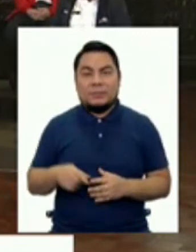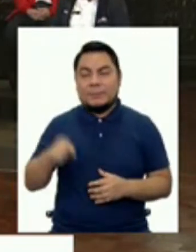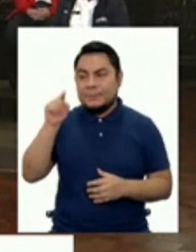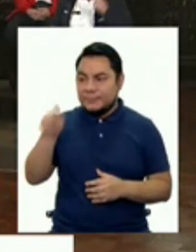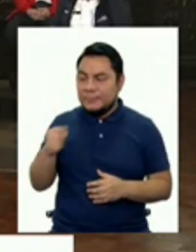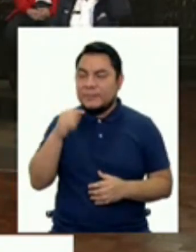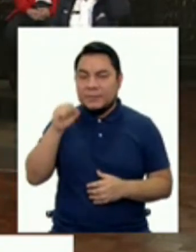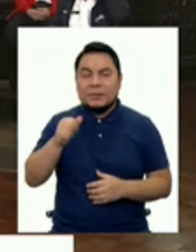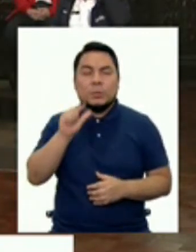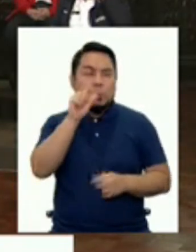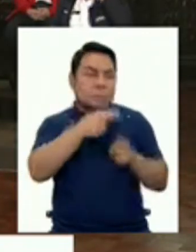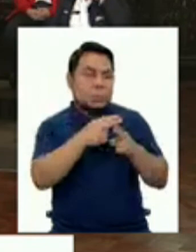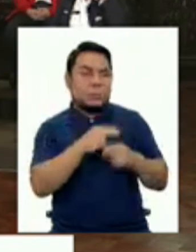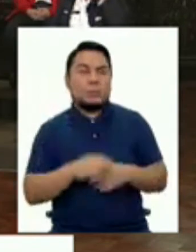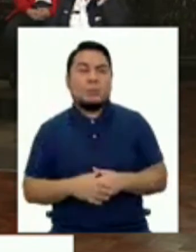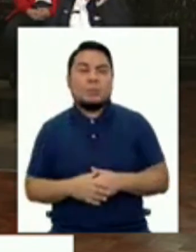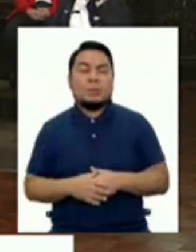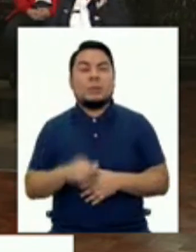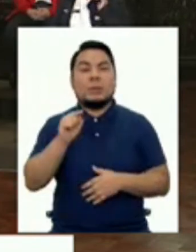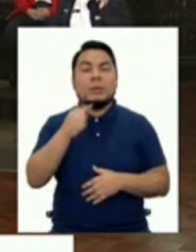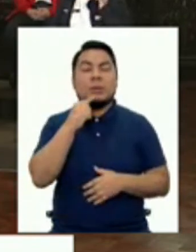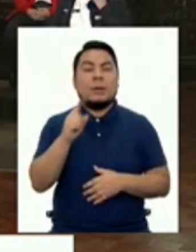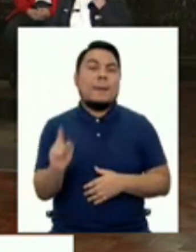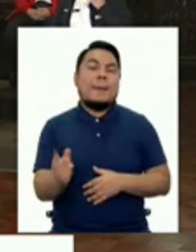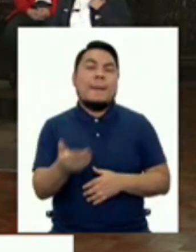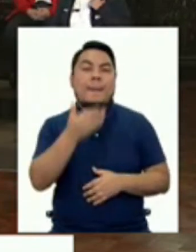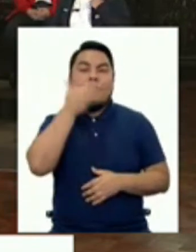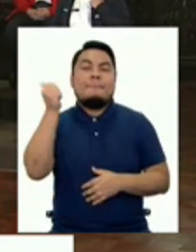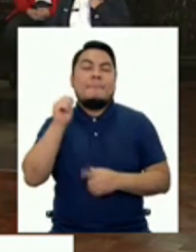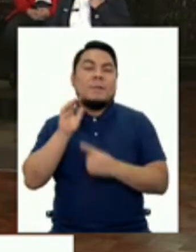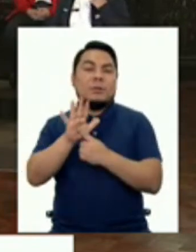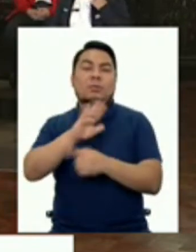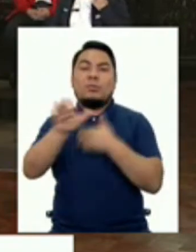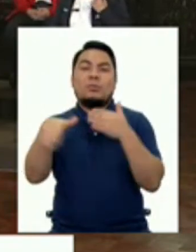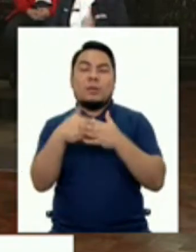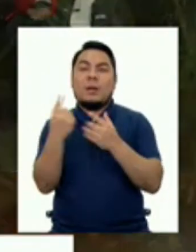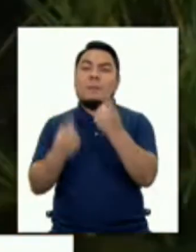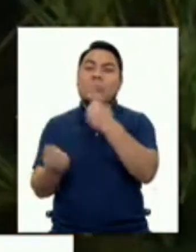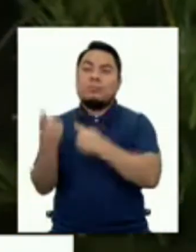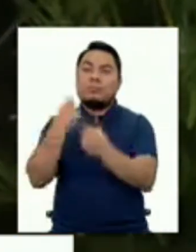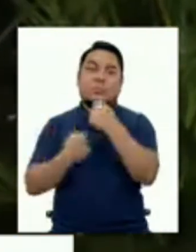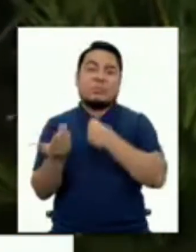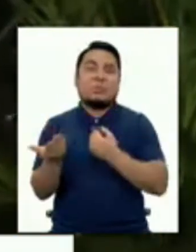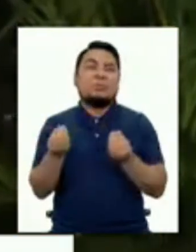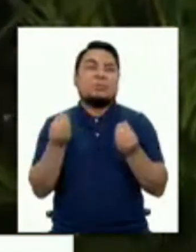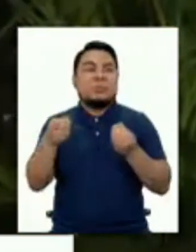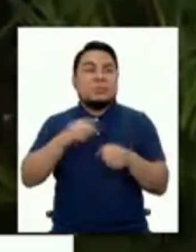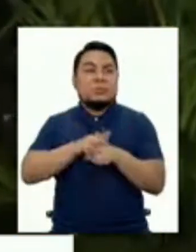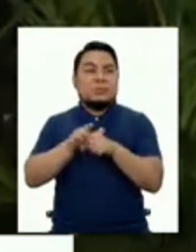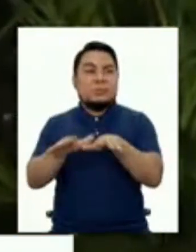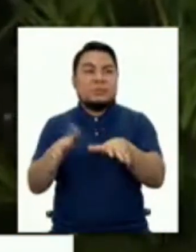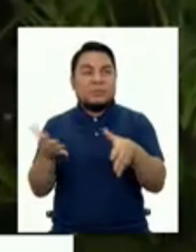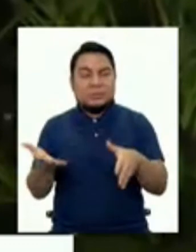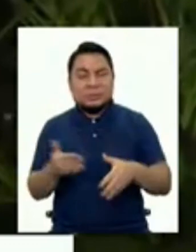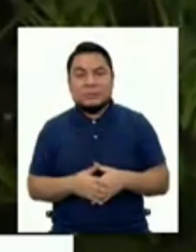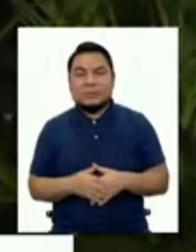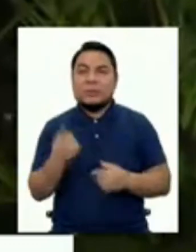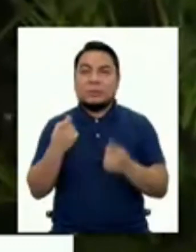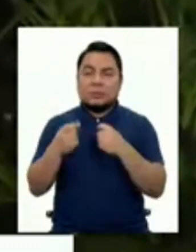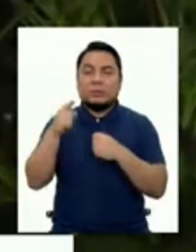final. La mejor evidencia, todas las preguntas se han girado en torno a lo que es esta pandemia del